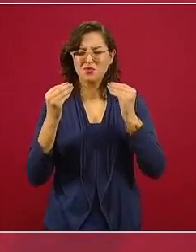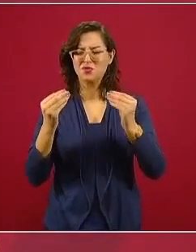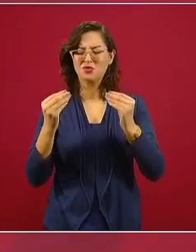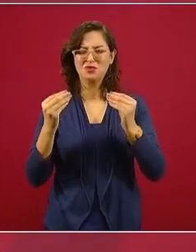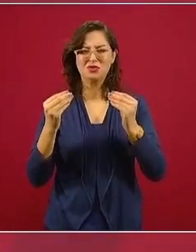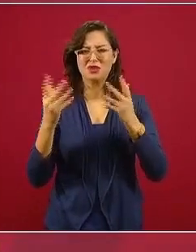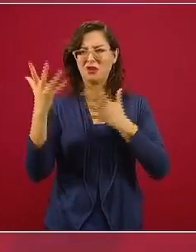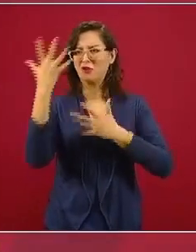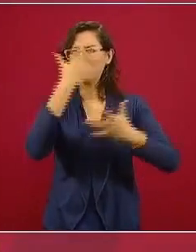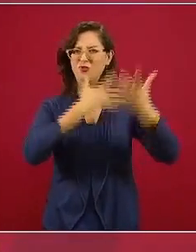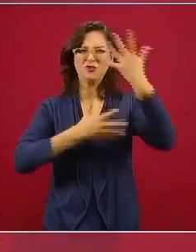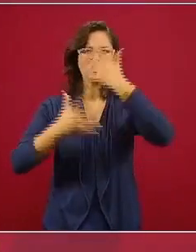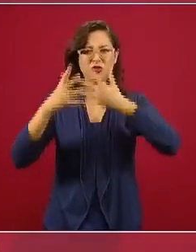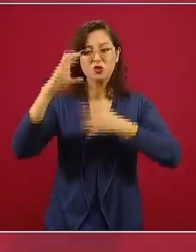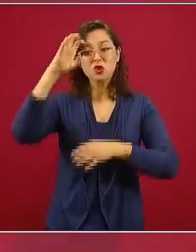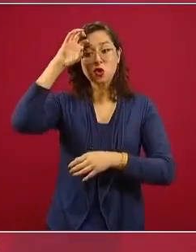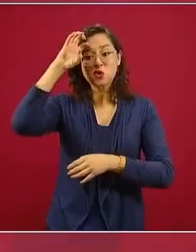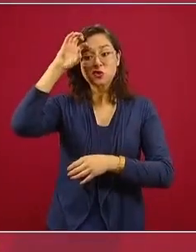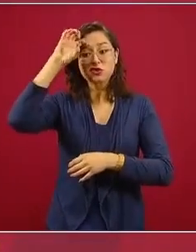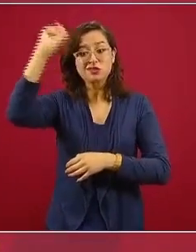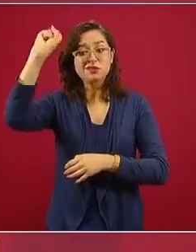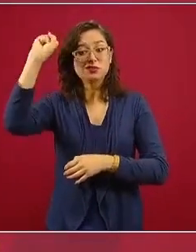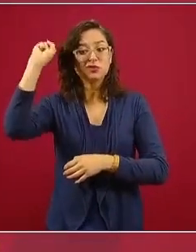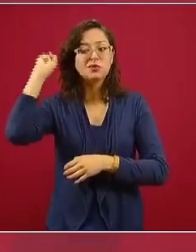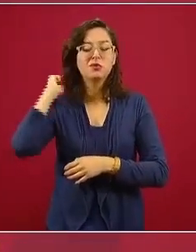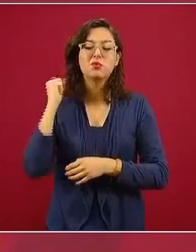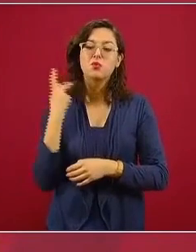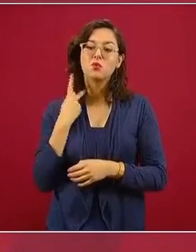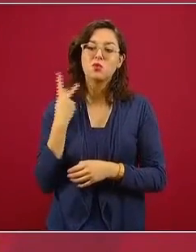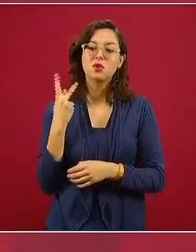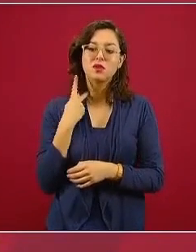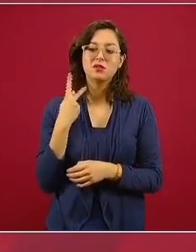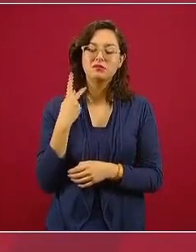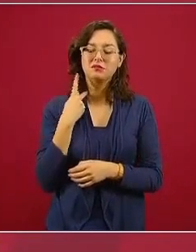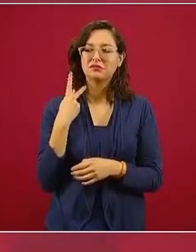política, se piensa que